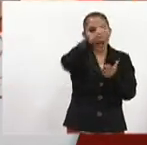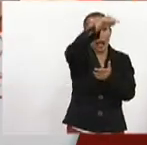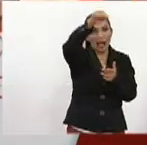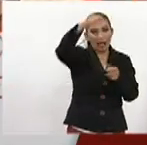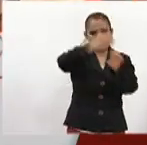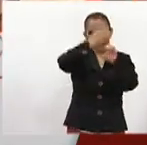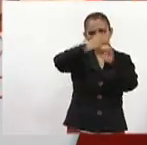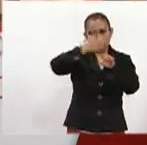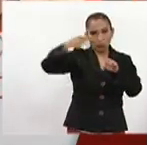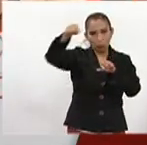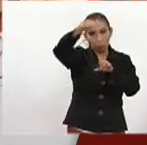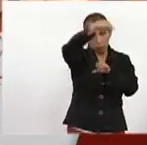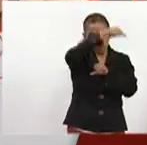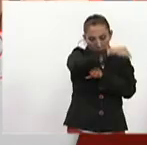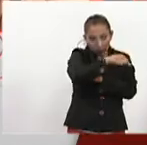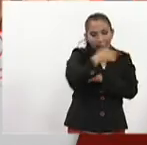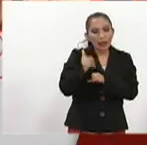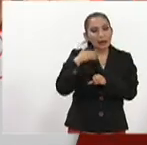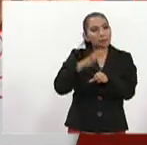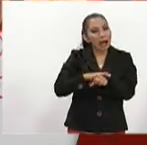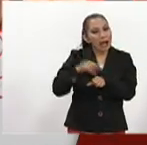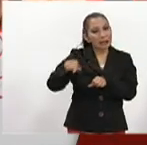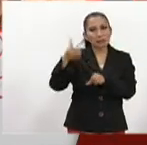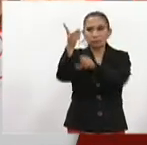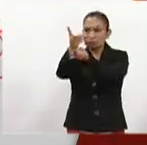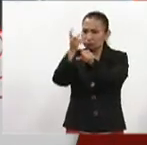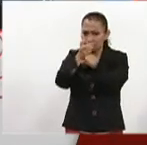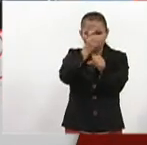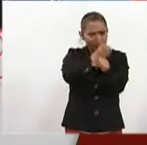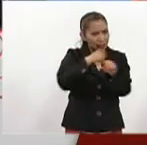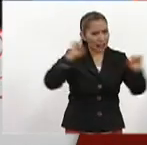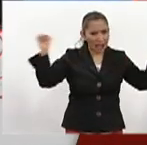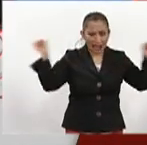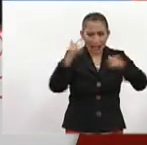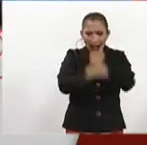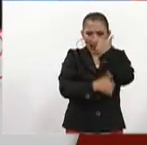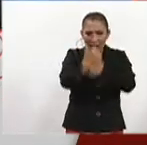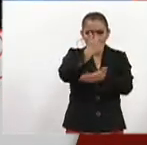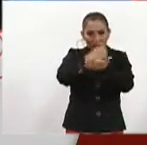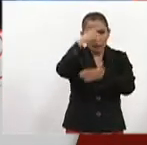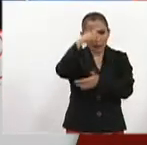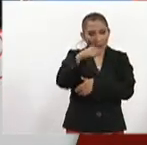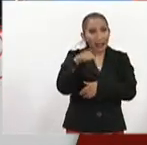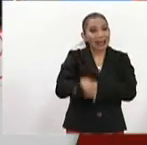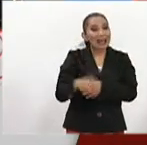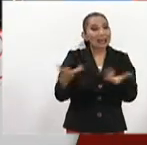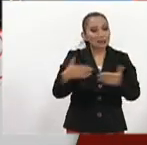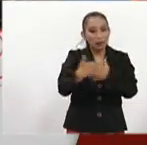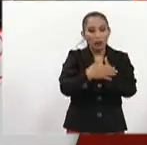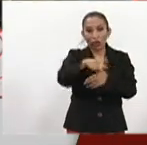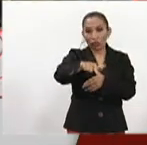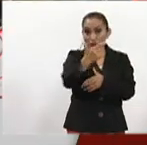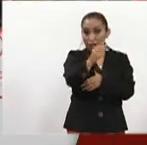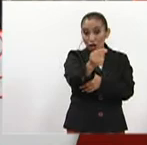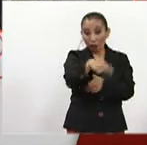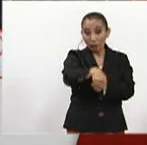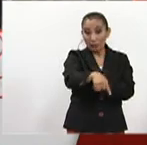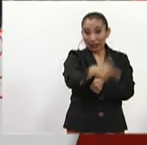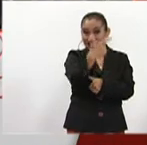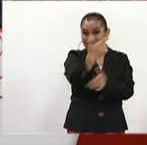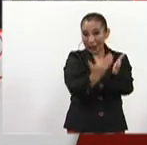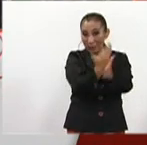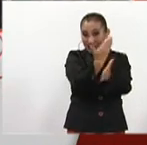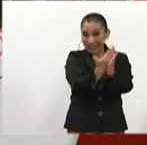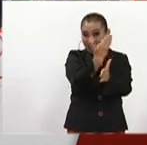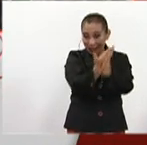estado de la República. Vale. Y bueno, particularmente invitarlos a la carrera de la Ciudad de México, que se llevará a cabo el 12 de noviembre a las 7